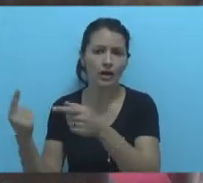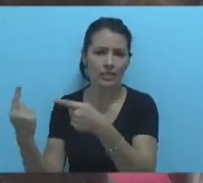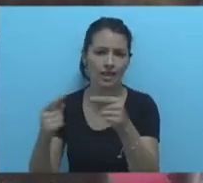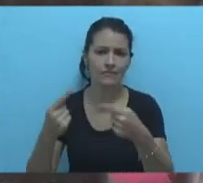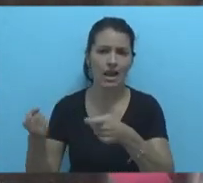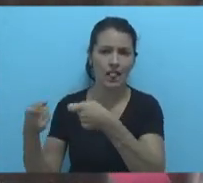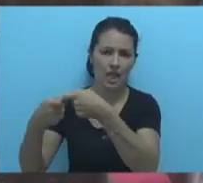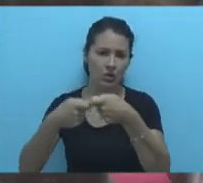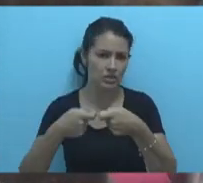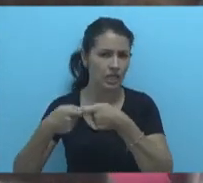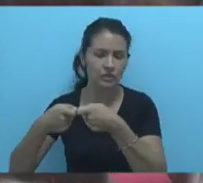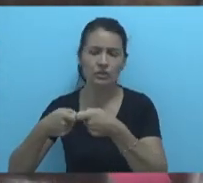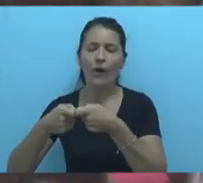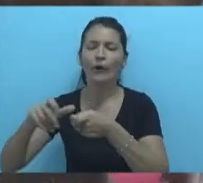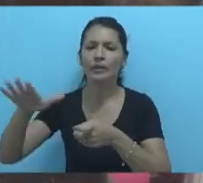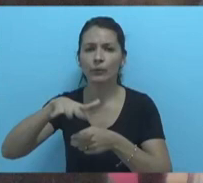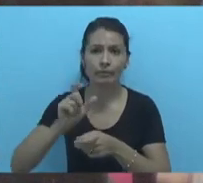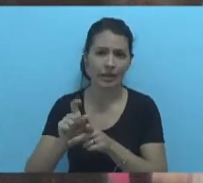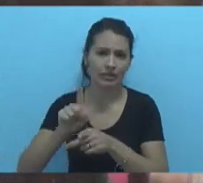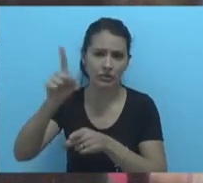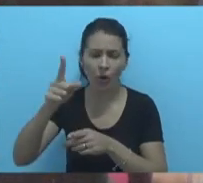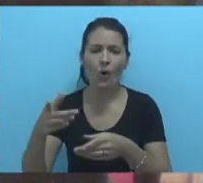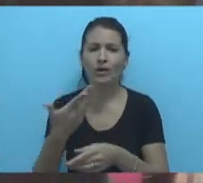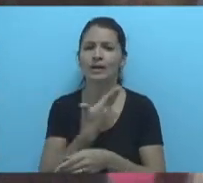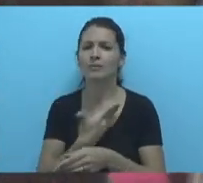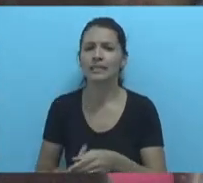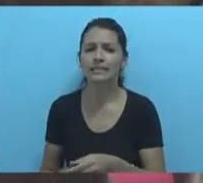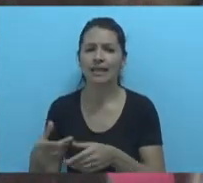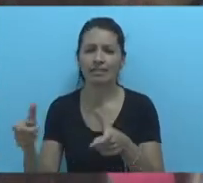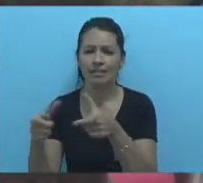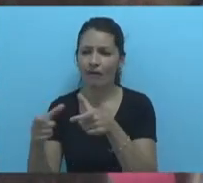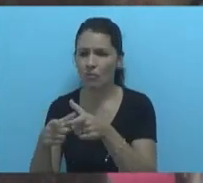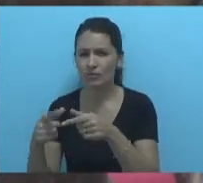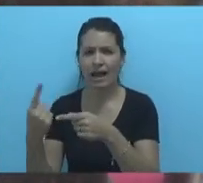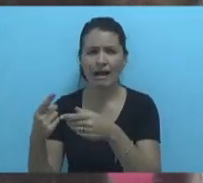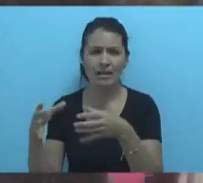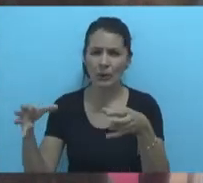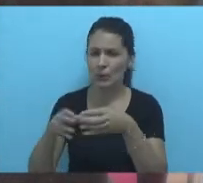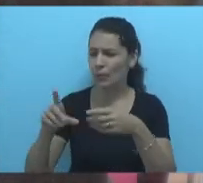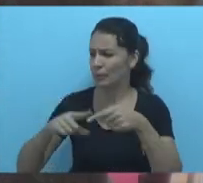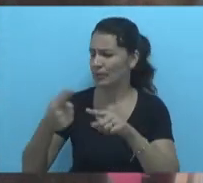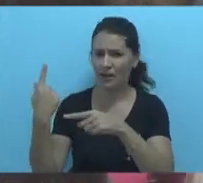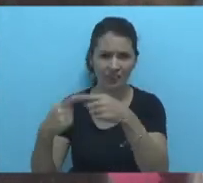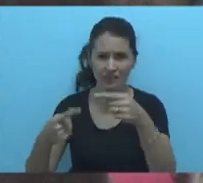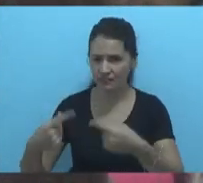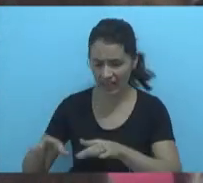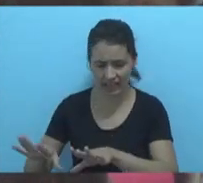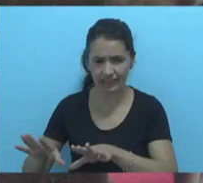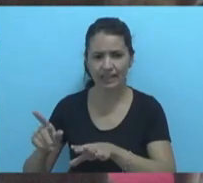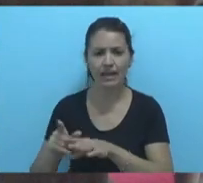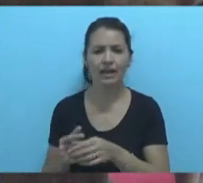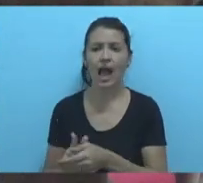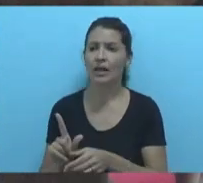la región, con diferentes presidentes comunales de diferentes signos políticos y concejales de la ciudad,